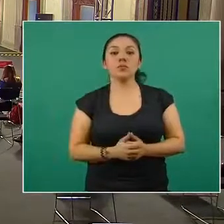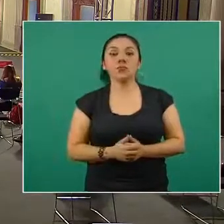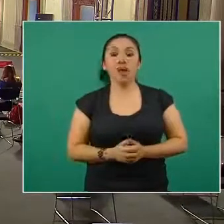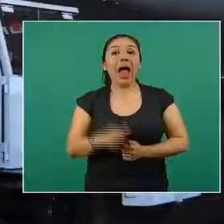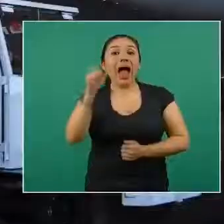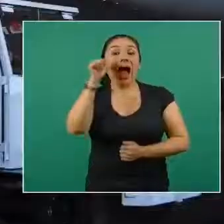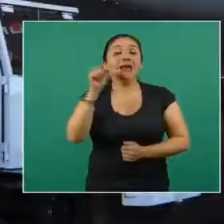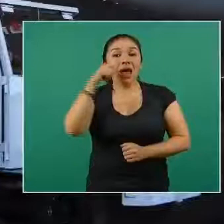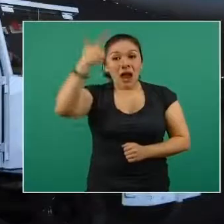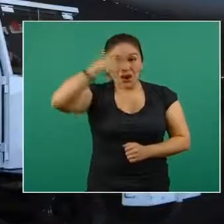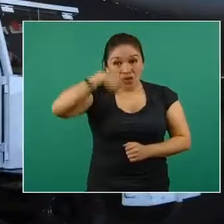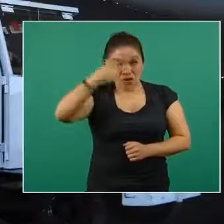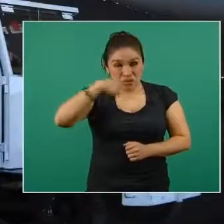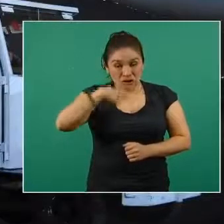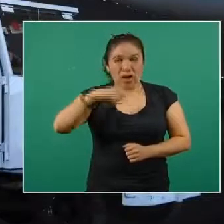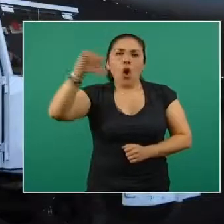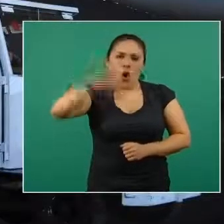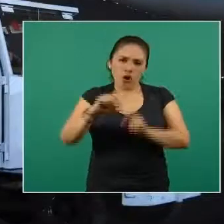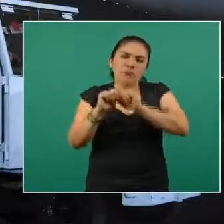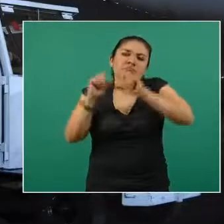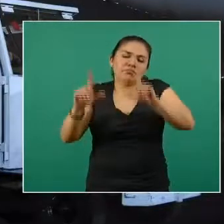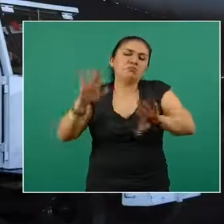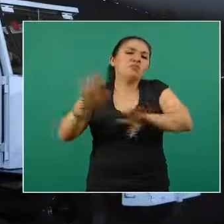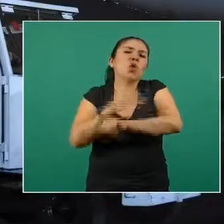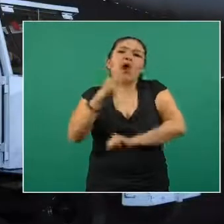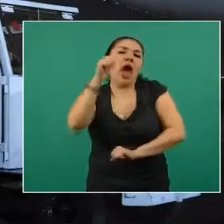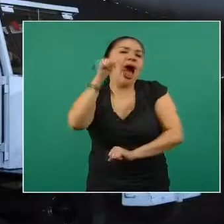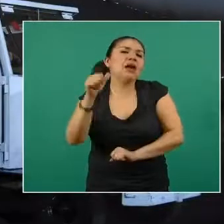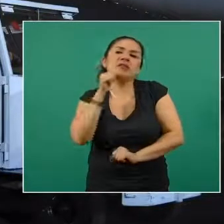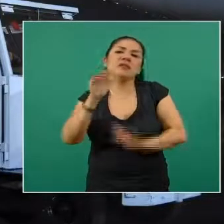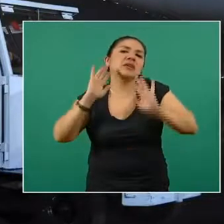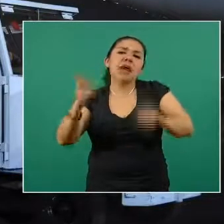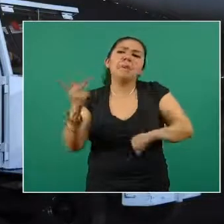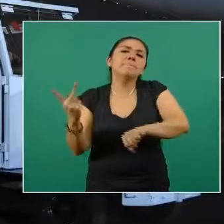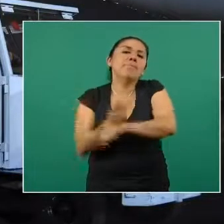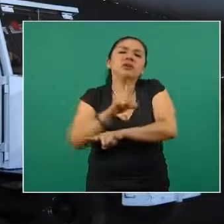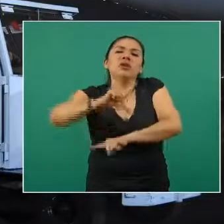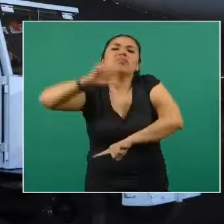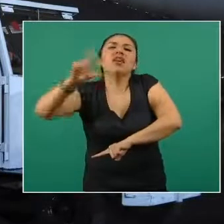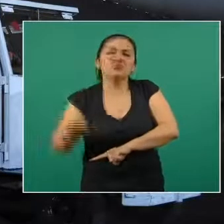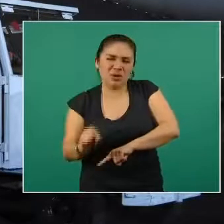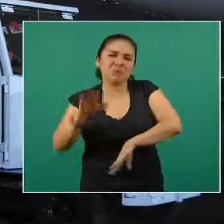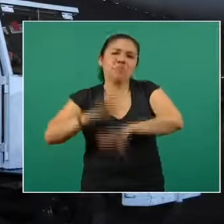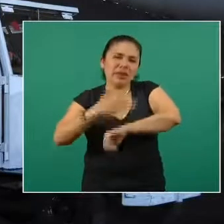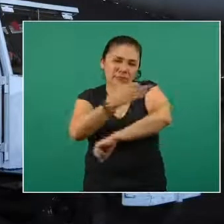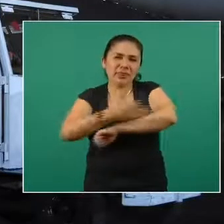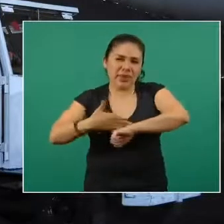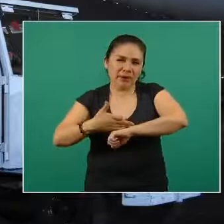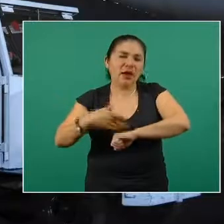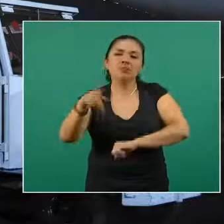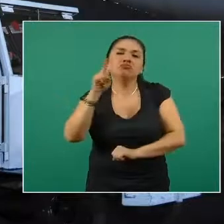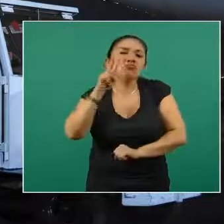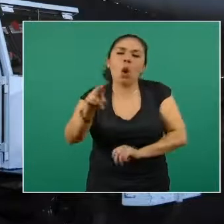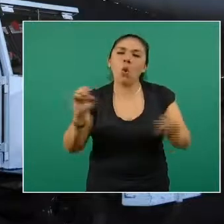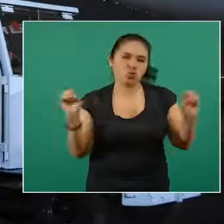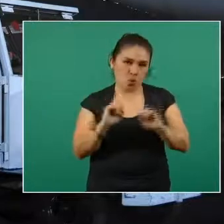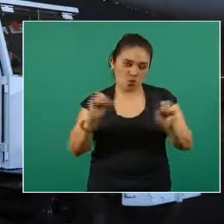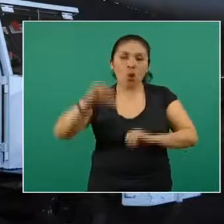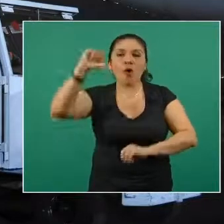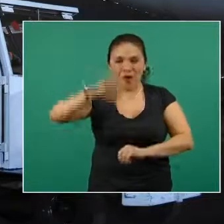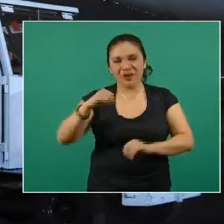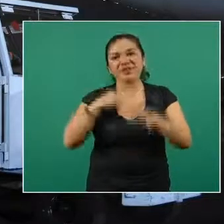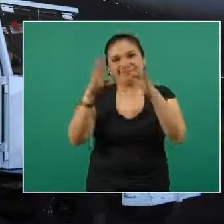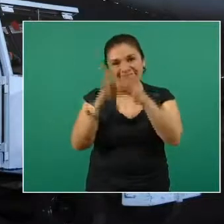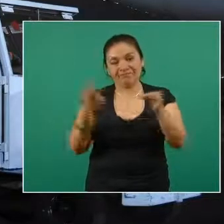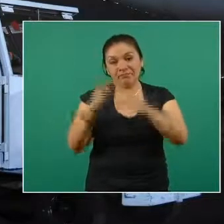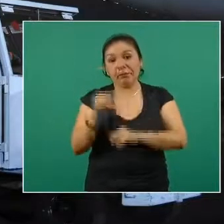Recibimos ayer por la noche, lo ponemos hoy porque ayer desde luego esto ocurrió después de la conferencia de prensa y ya no lo comentamos, hoy lo